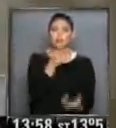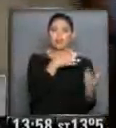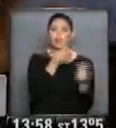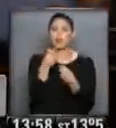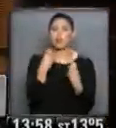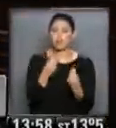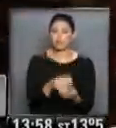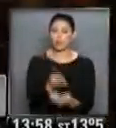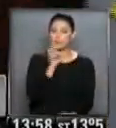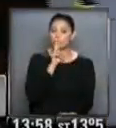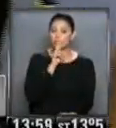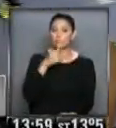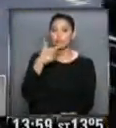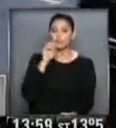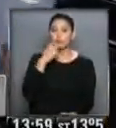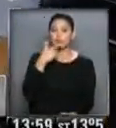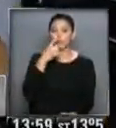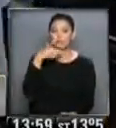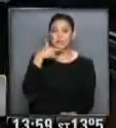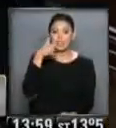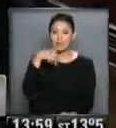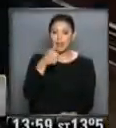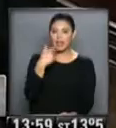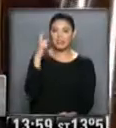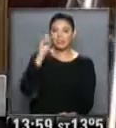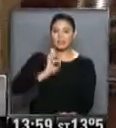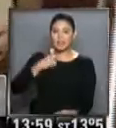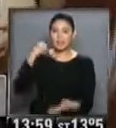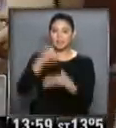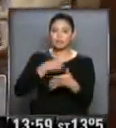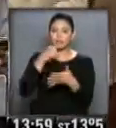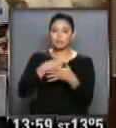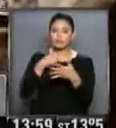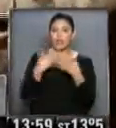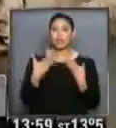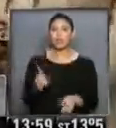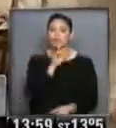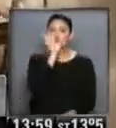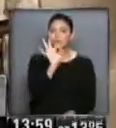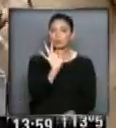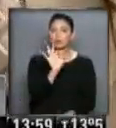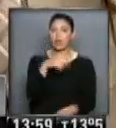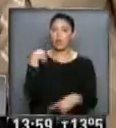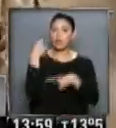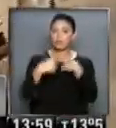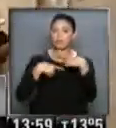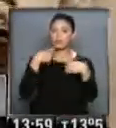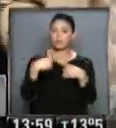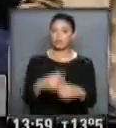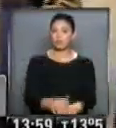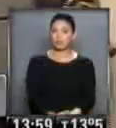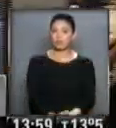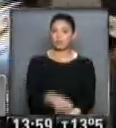que trabaja desde hace 10 años incansablemente, no ha bajado los brazos a pesar de todo, todo lo que